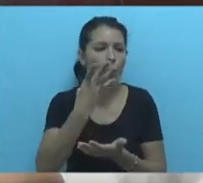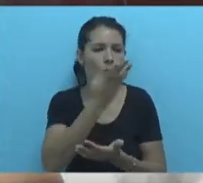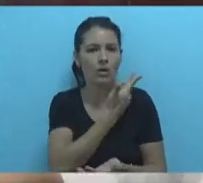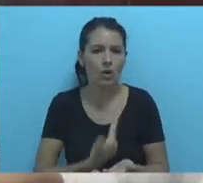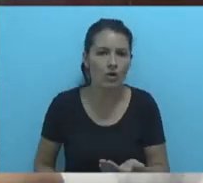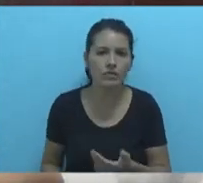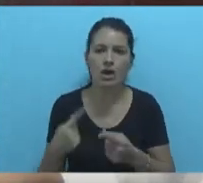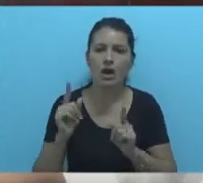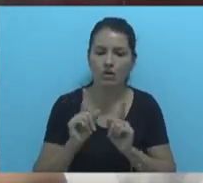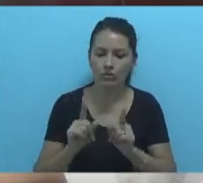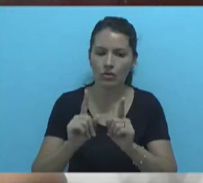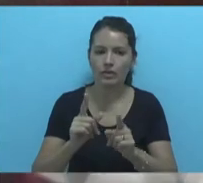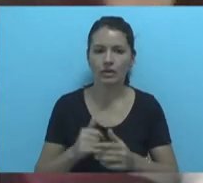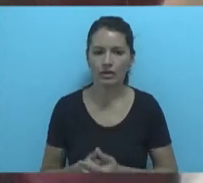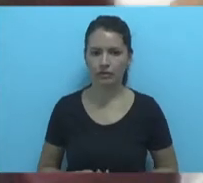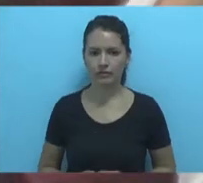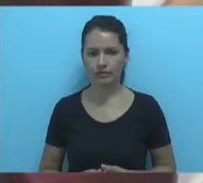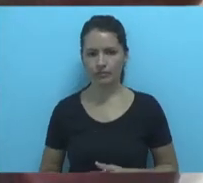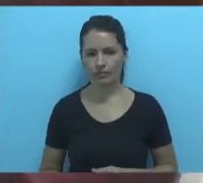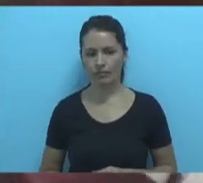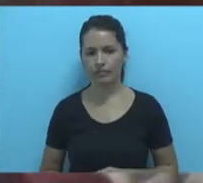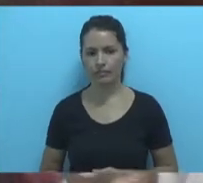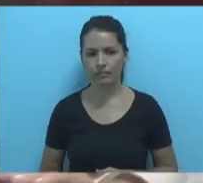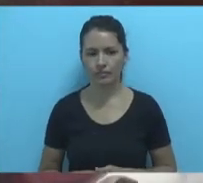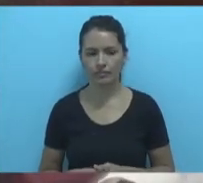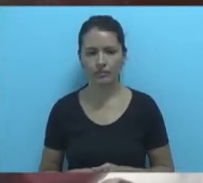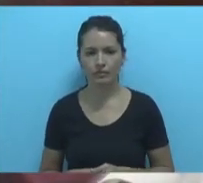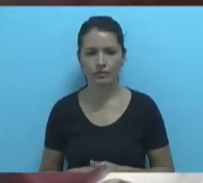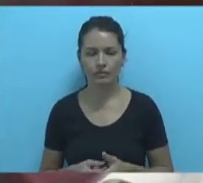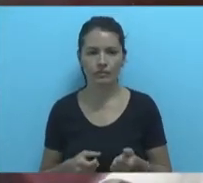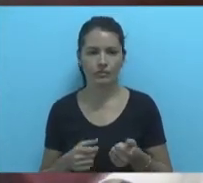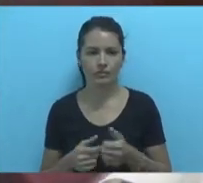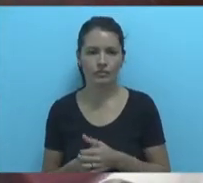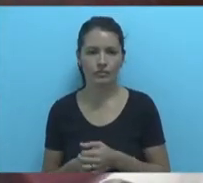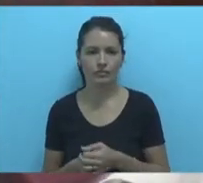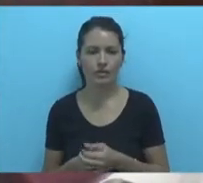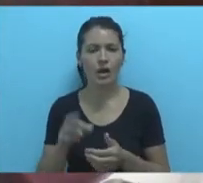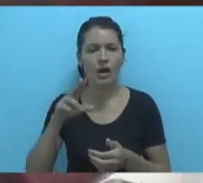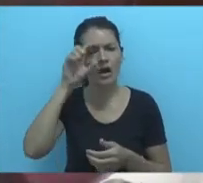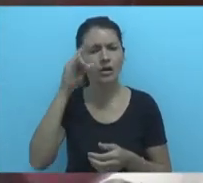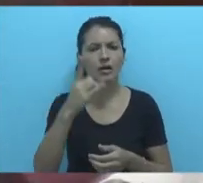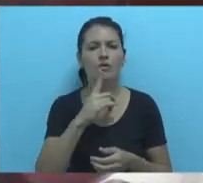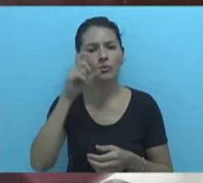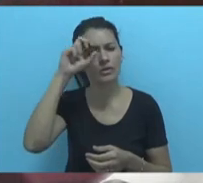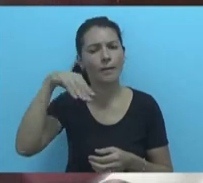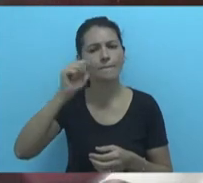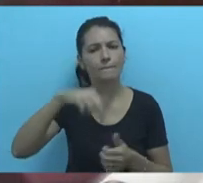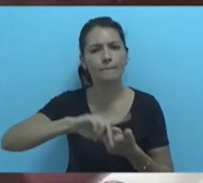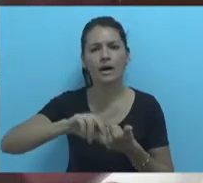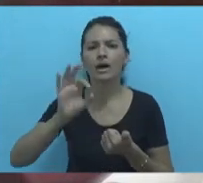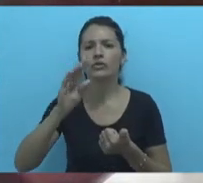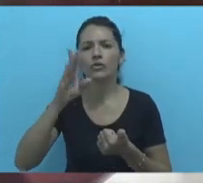seguidas, Berné, Reviglio y 2 cada uno, Reutemann